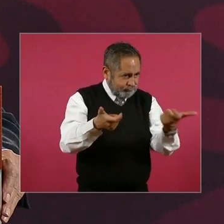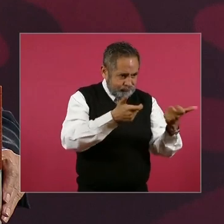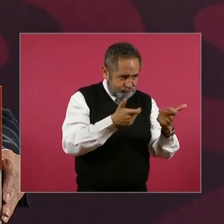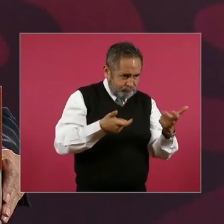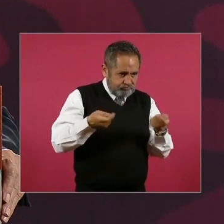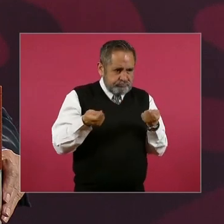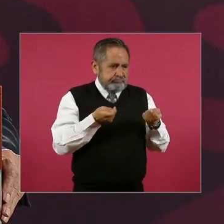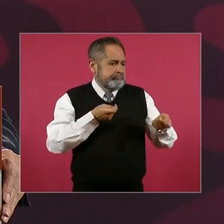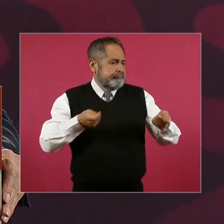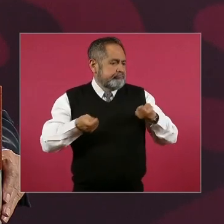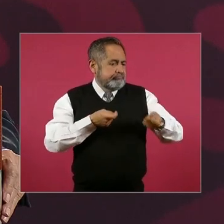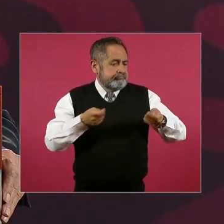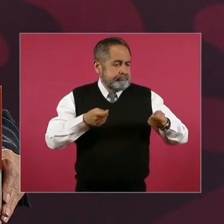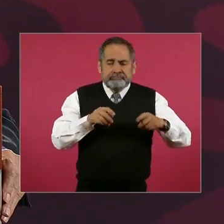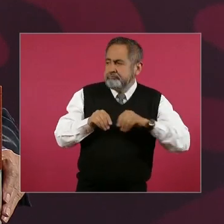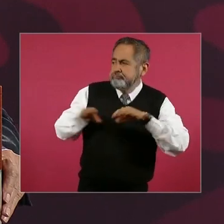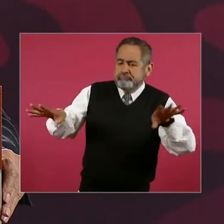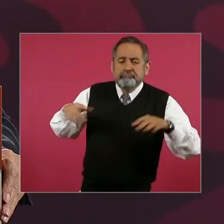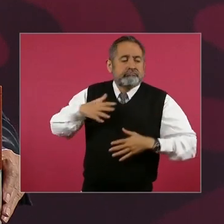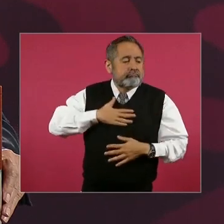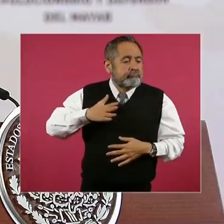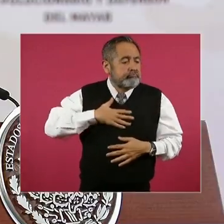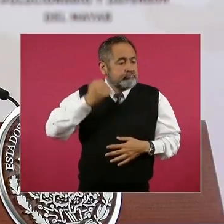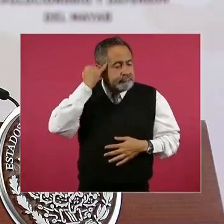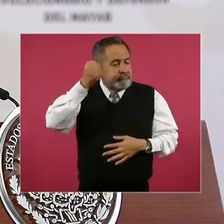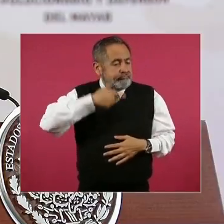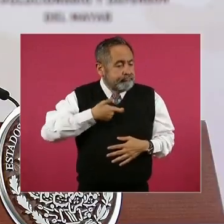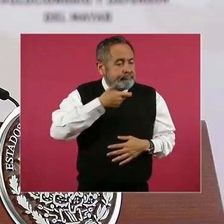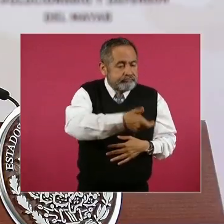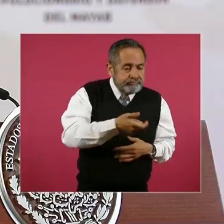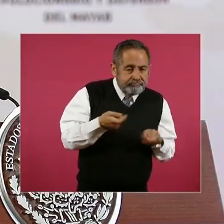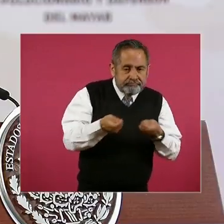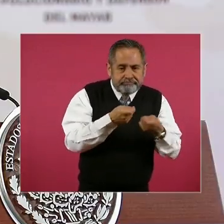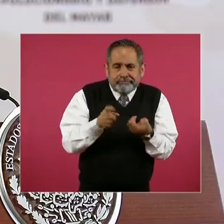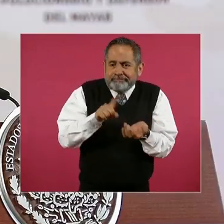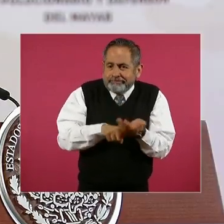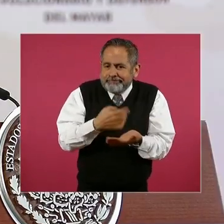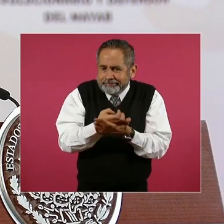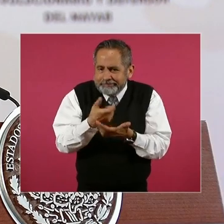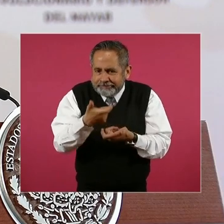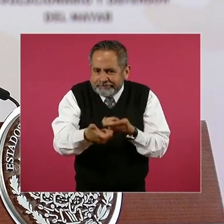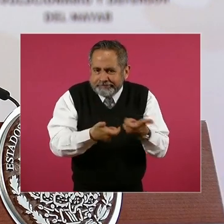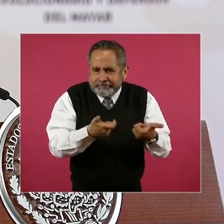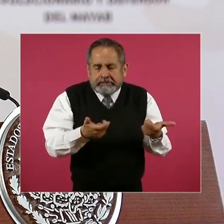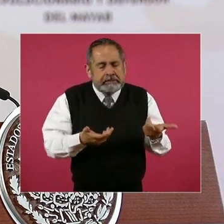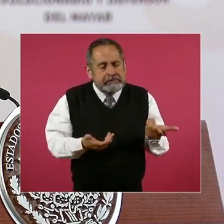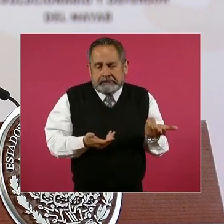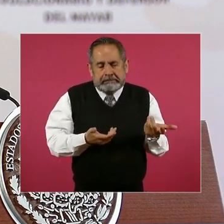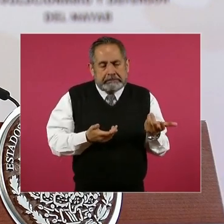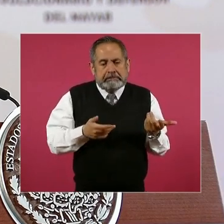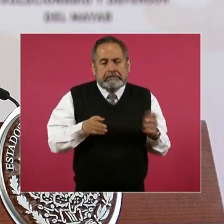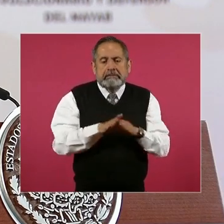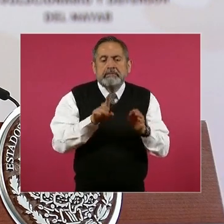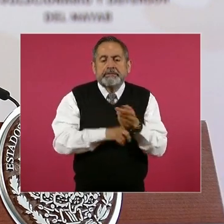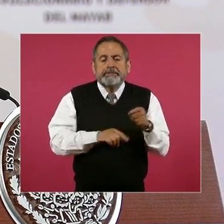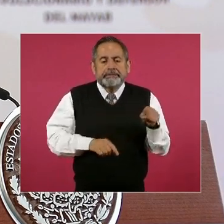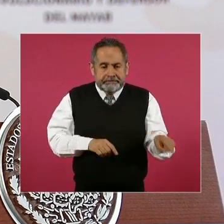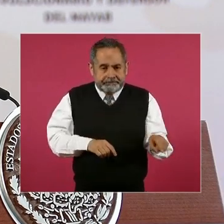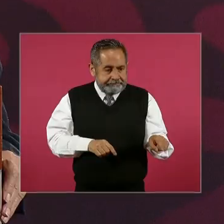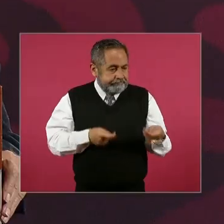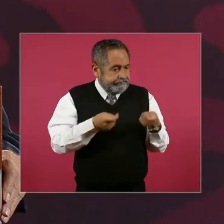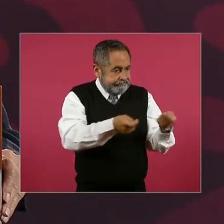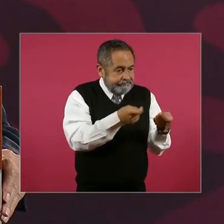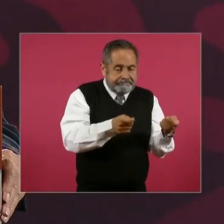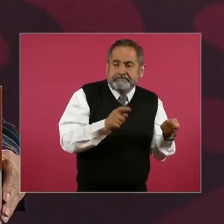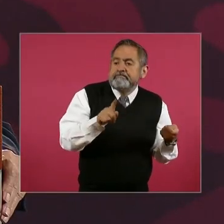no creadas en la en el en la economía que se reflejan en la